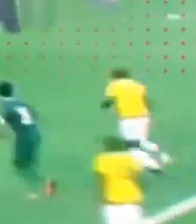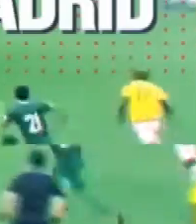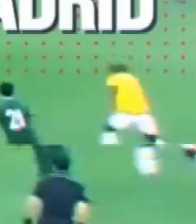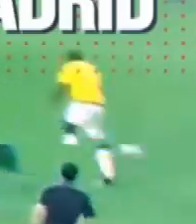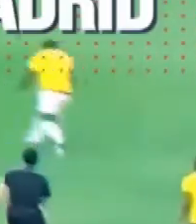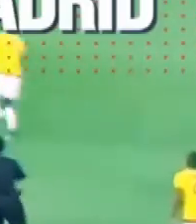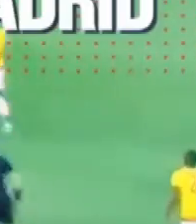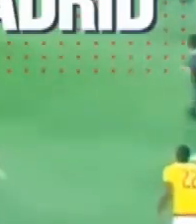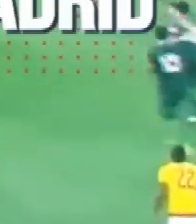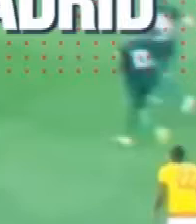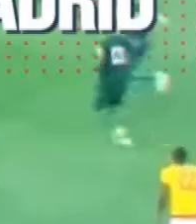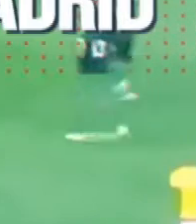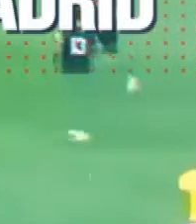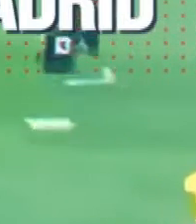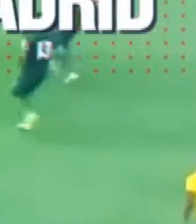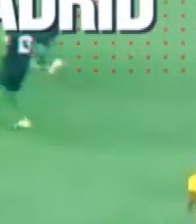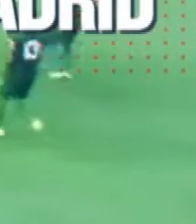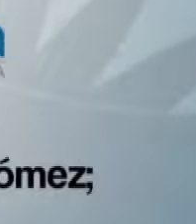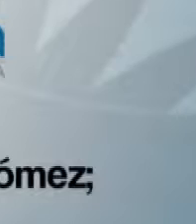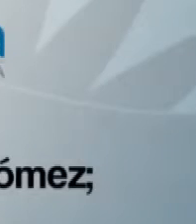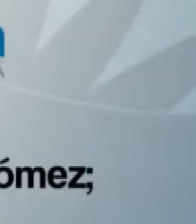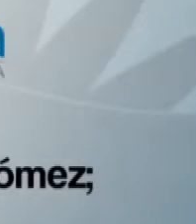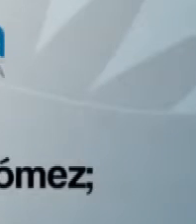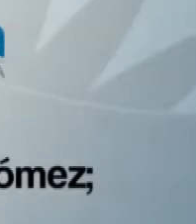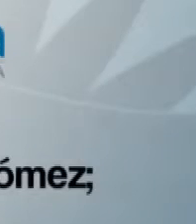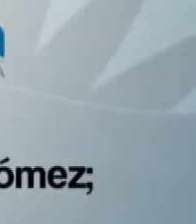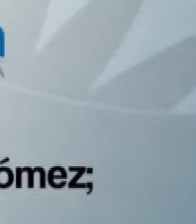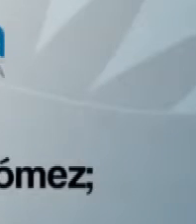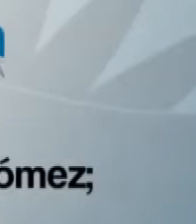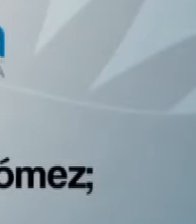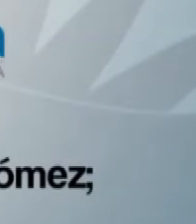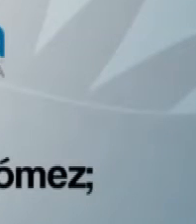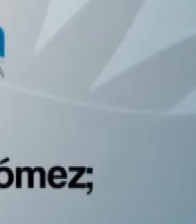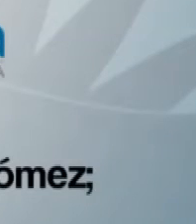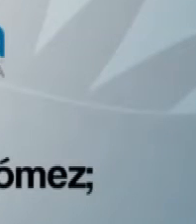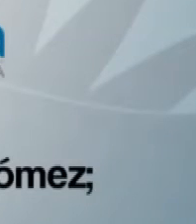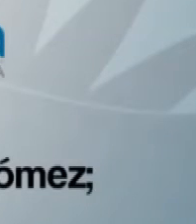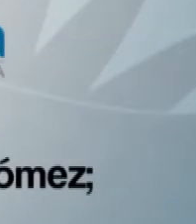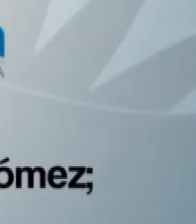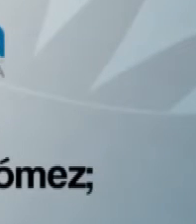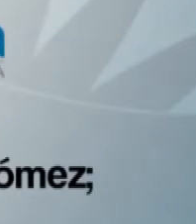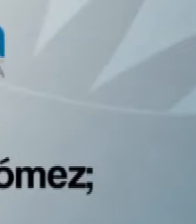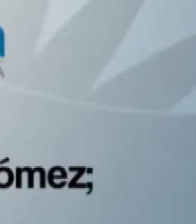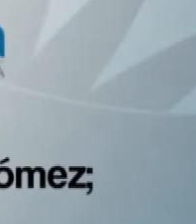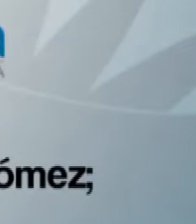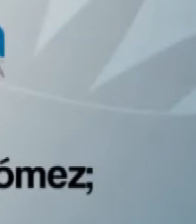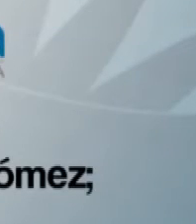y el 13 frente a Camerún en Madrid. Con el patrocinio de...